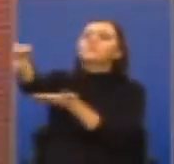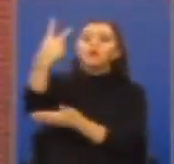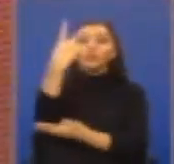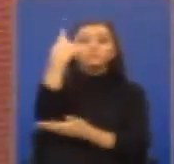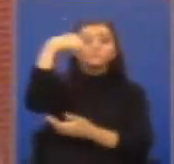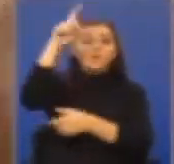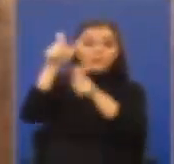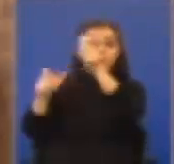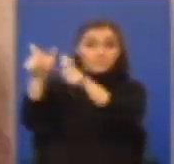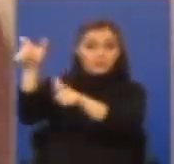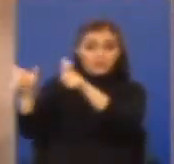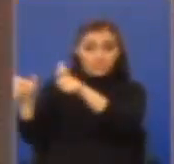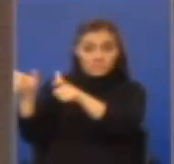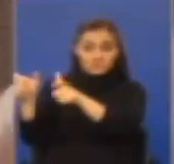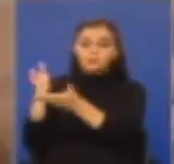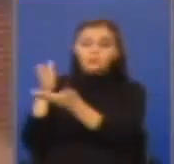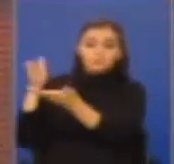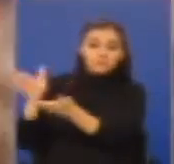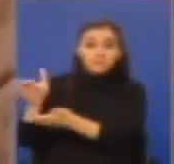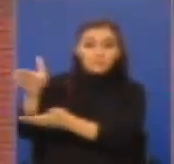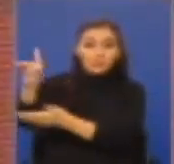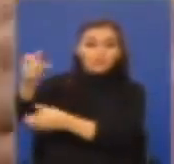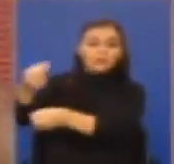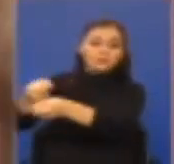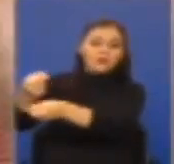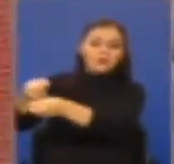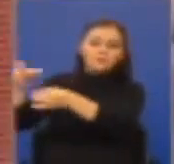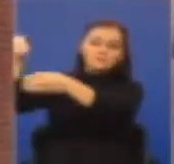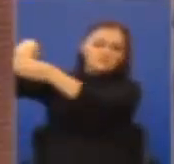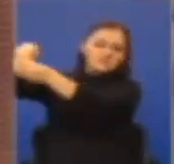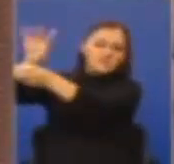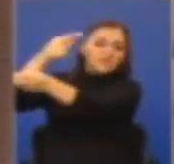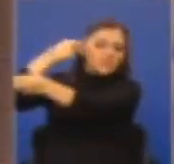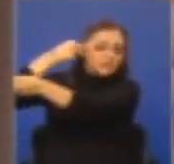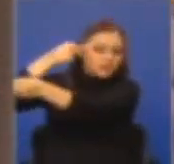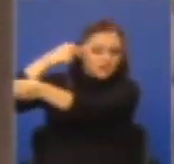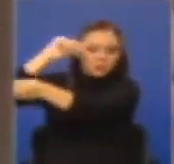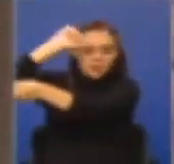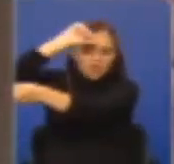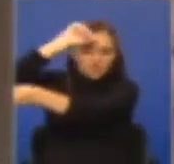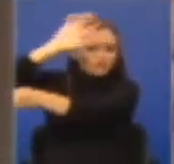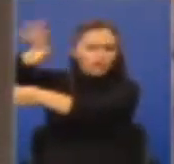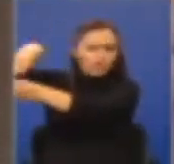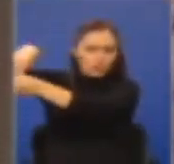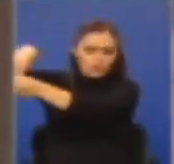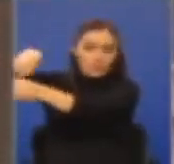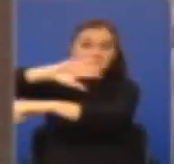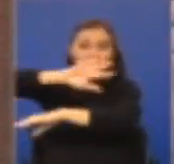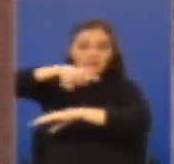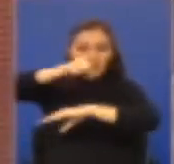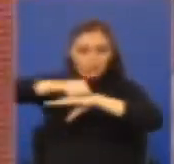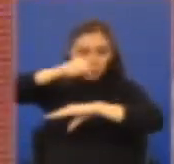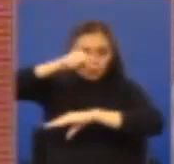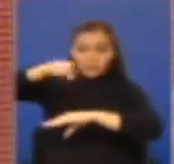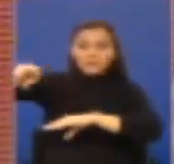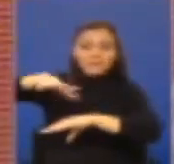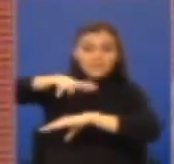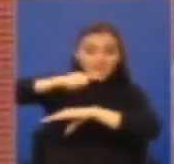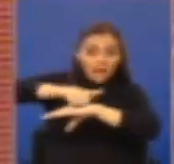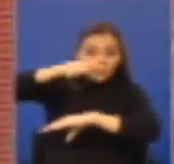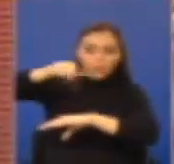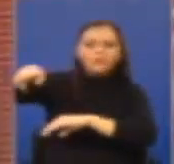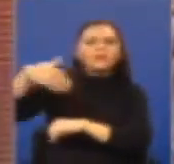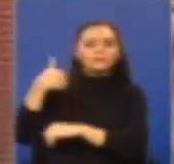habitantes, con una diversidad étnica impresionante, malayos, chinos, hindúes, etc. Hoy es uno de los países más desarrollados del mundo, el que